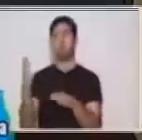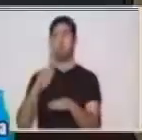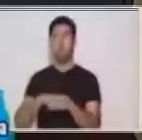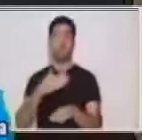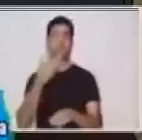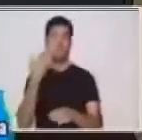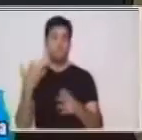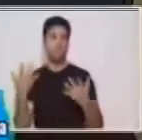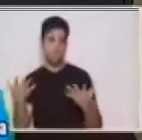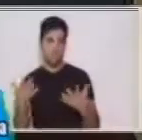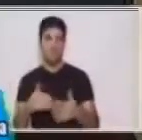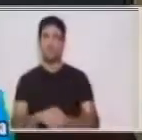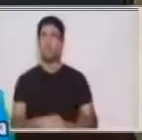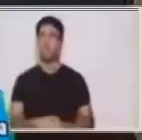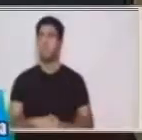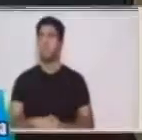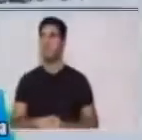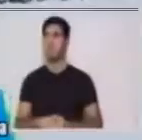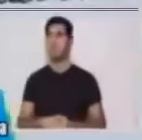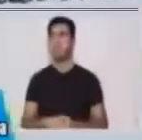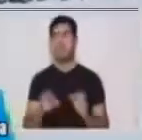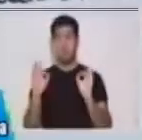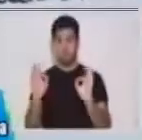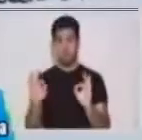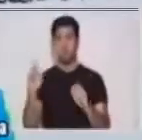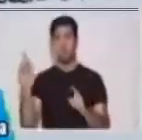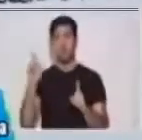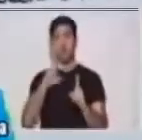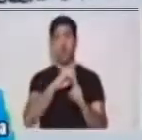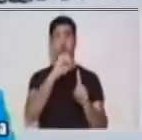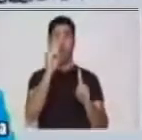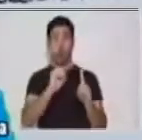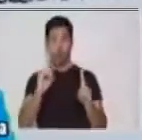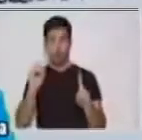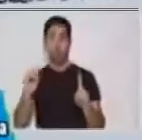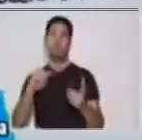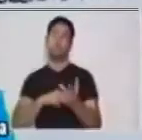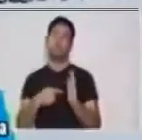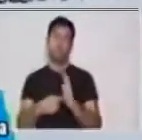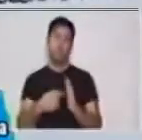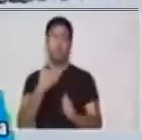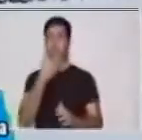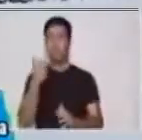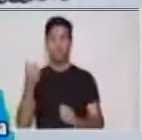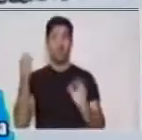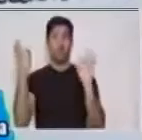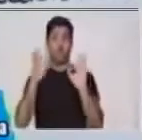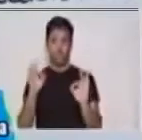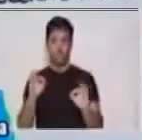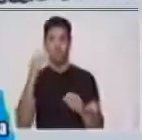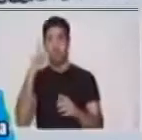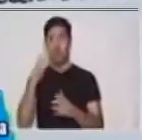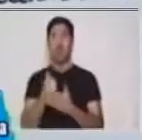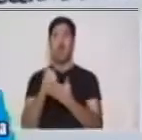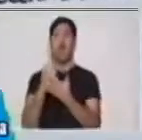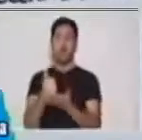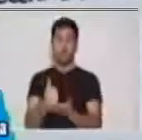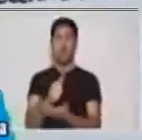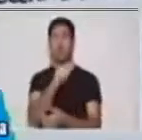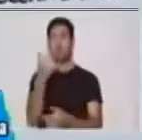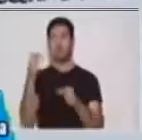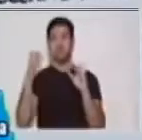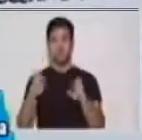facilidad. En definitiva, la ortografía es sobre todo un indicio, ayuda a los demás